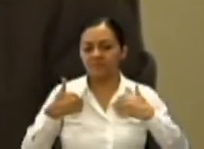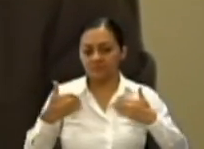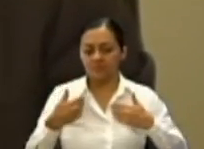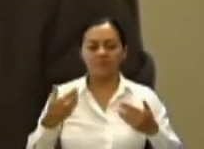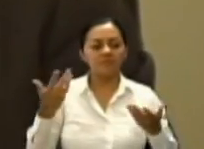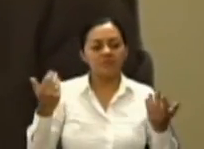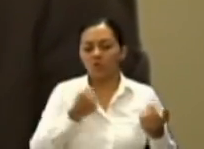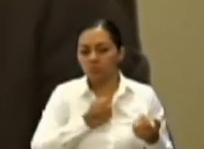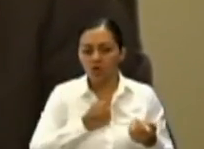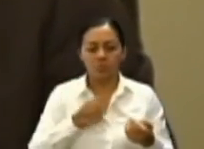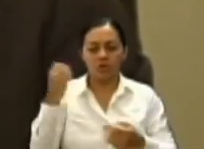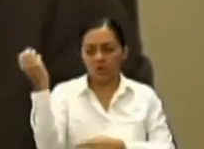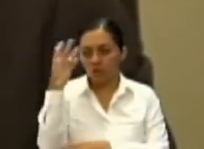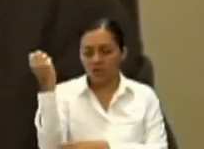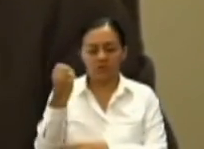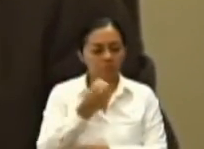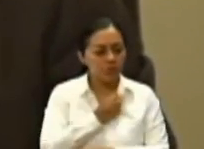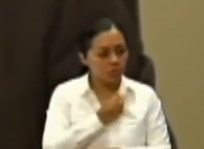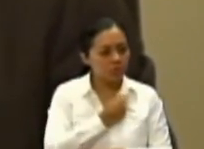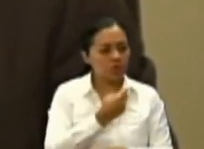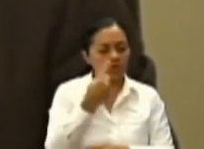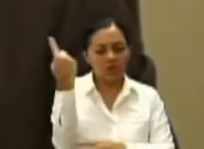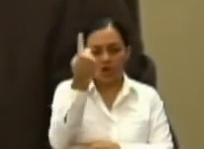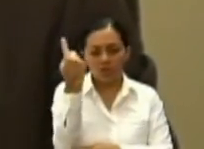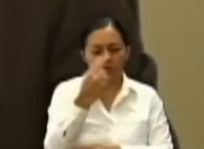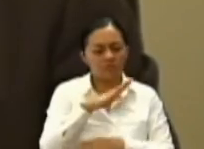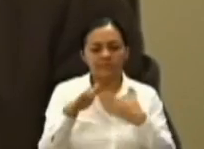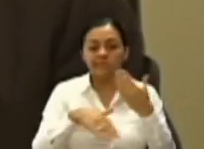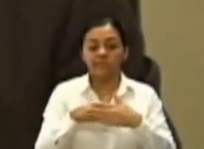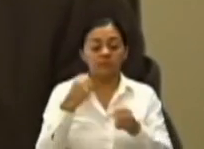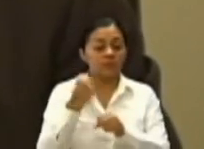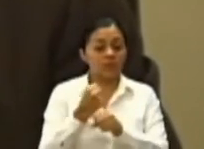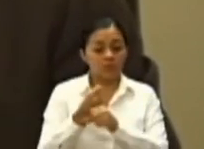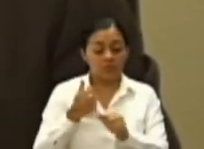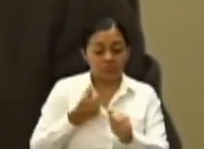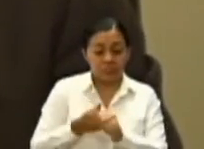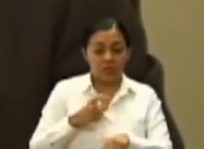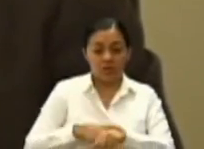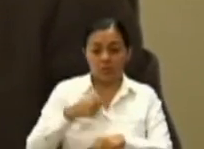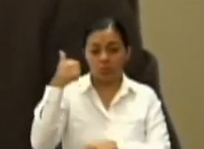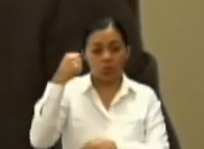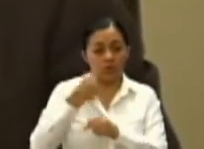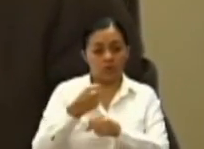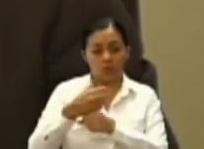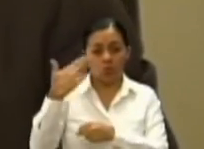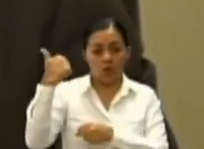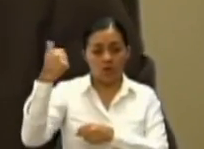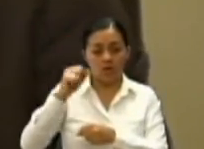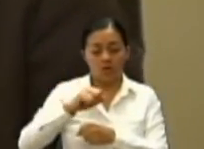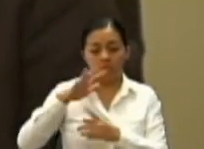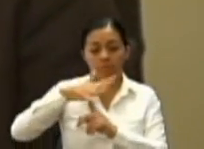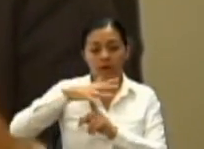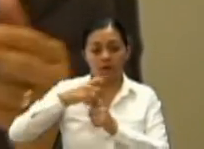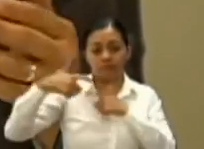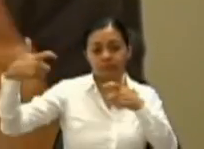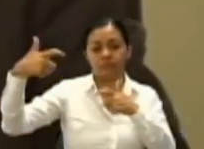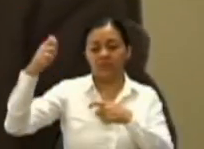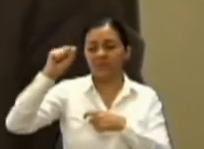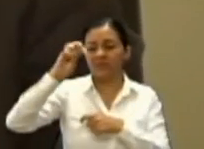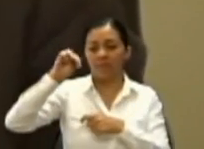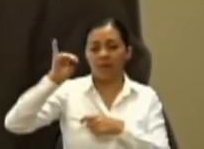poco tiempo se ha hecho una labor extraordinaria no samanes en el bicentenario ahora tenemos recursos